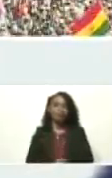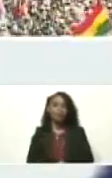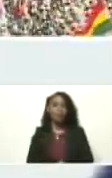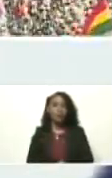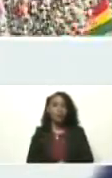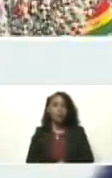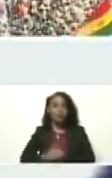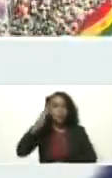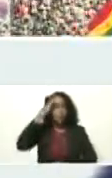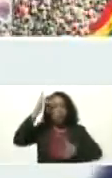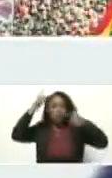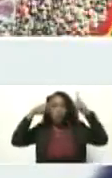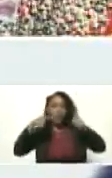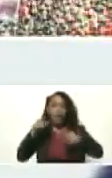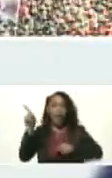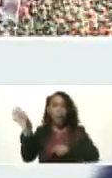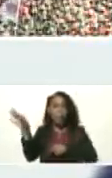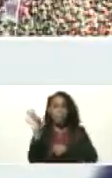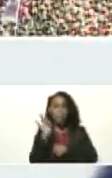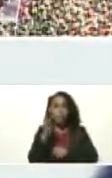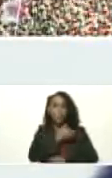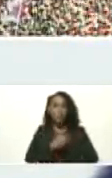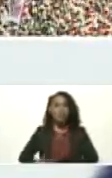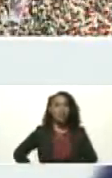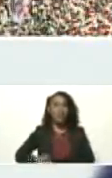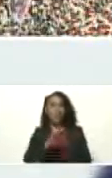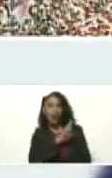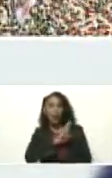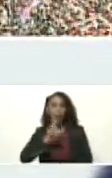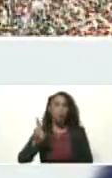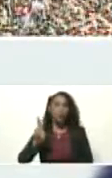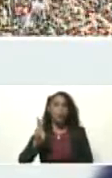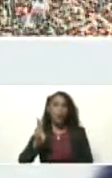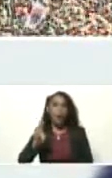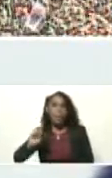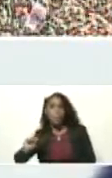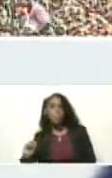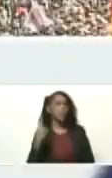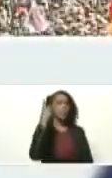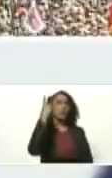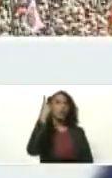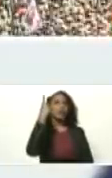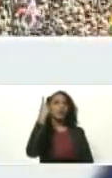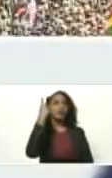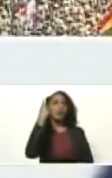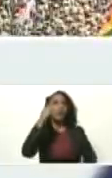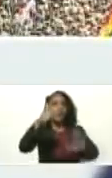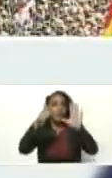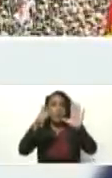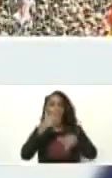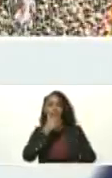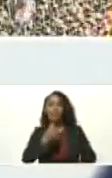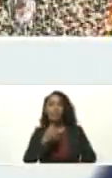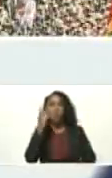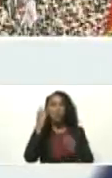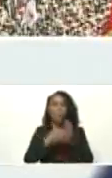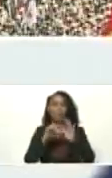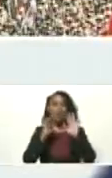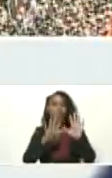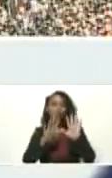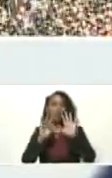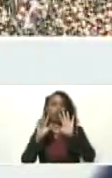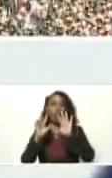El comandante Chávez fue electo presidente de la República por primera vez un 6 de diciembre del 98.